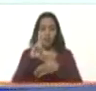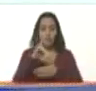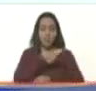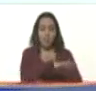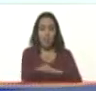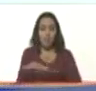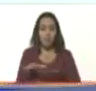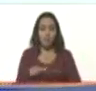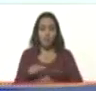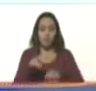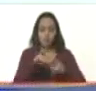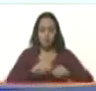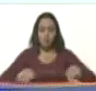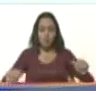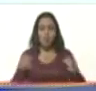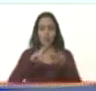soberanía.